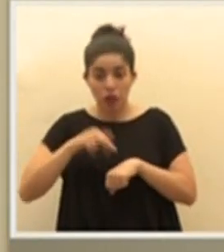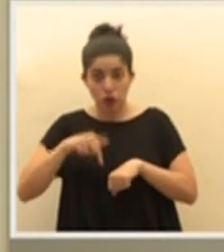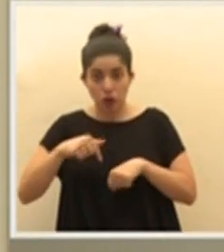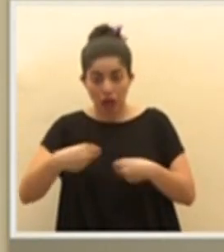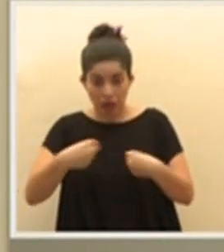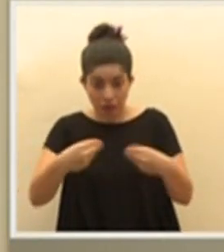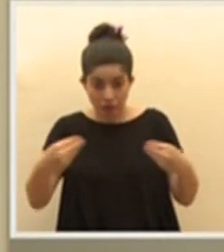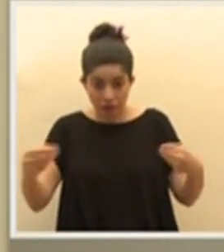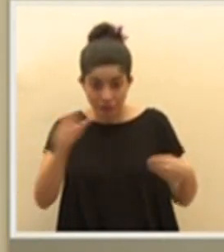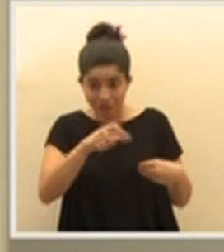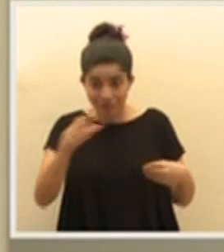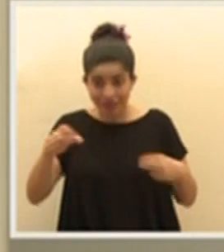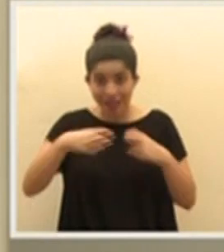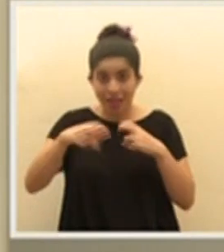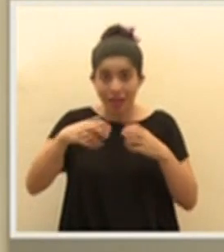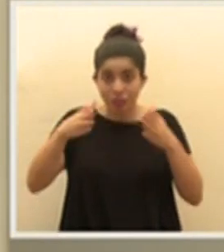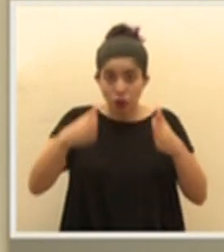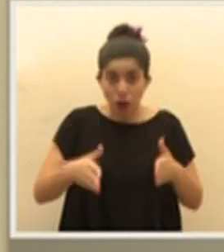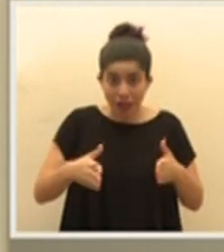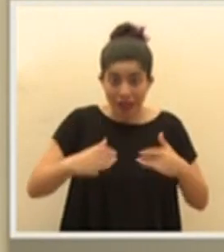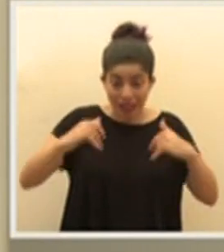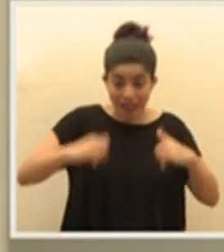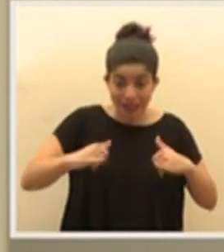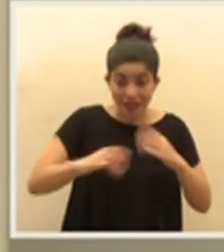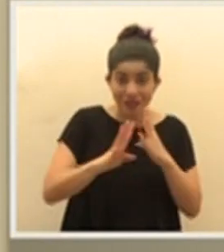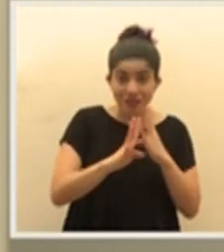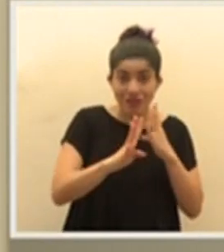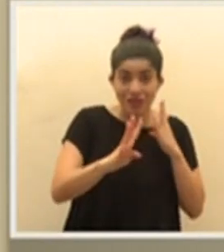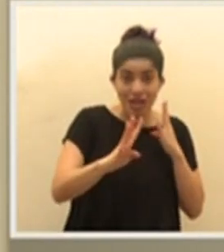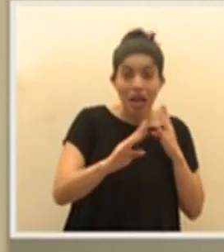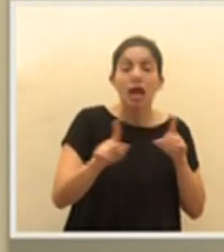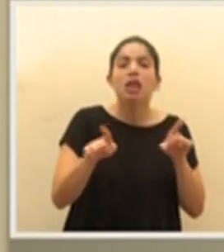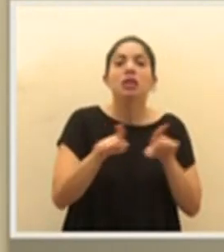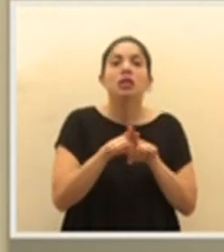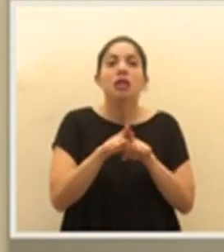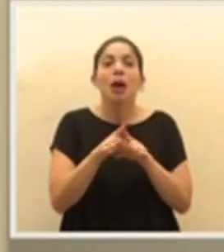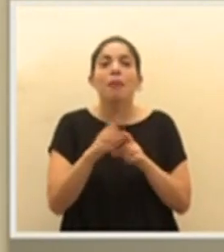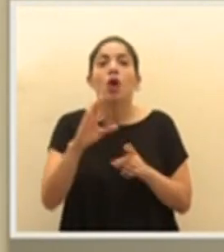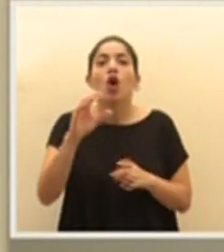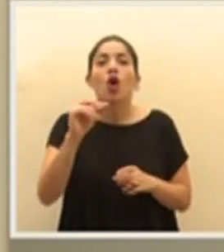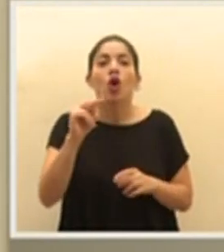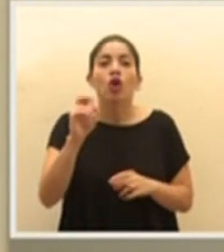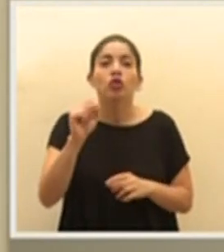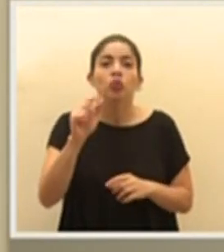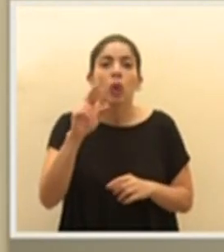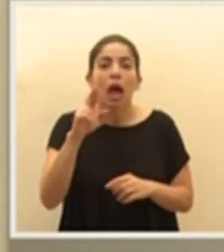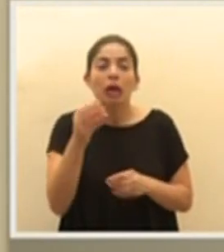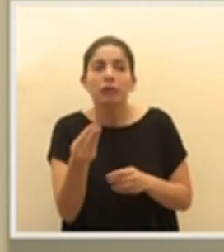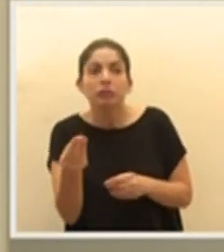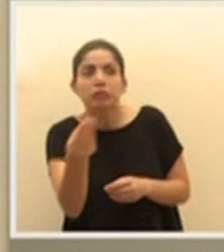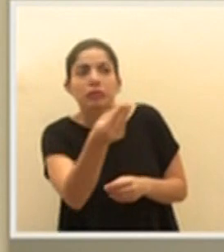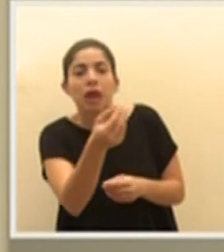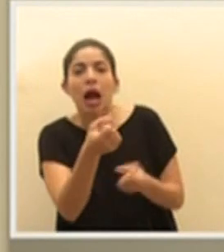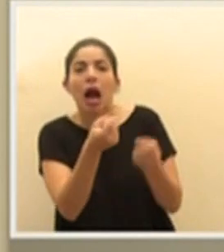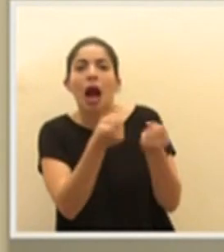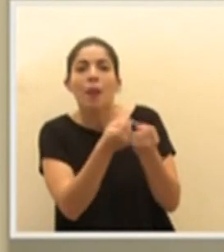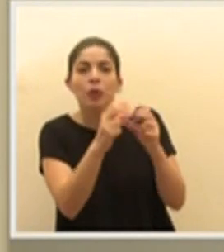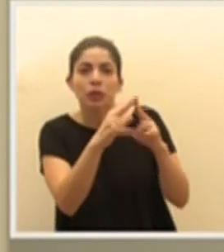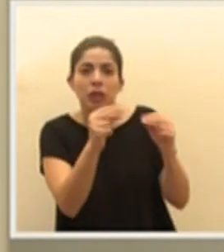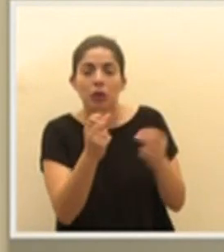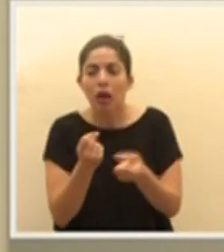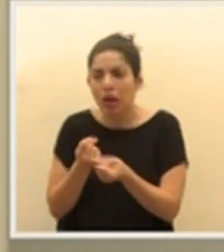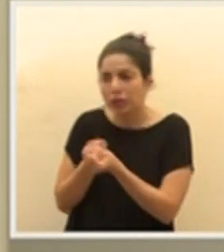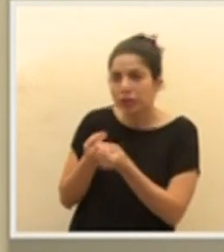a todos los transportistas que se encuentran en fila, como con un apoyo consular en Nicaragua y en Panamá a